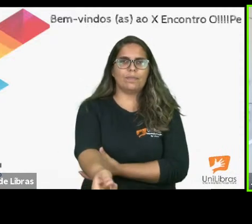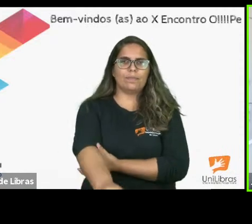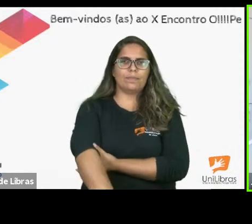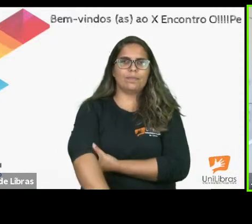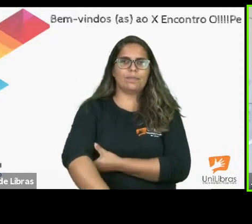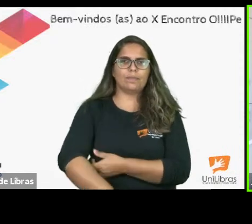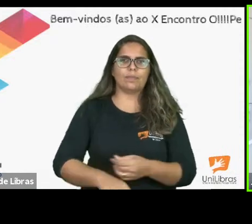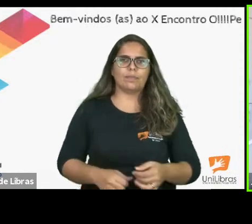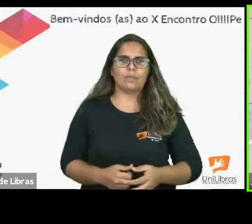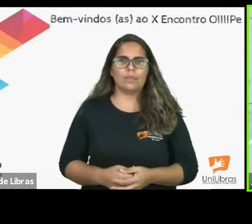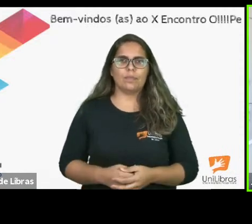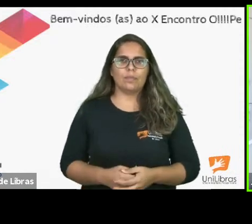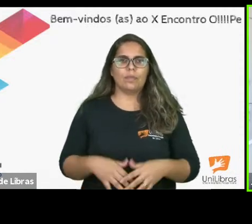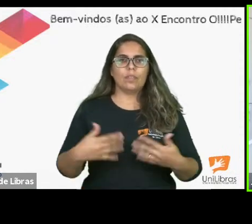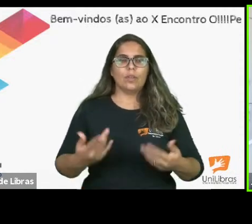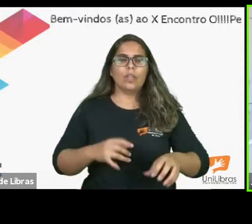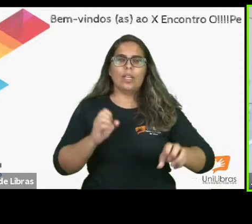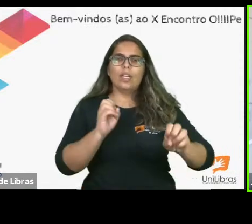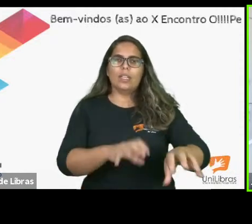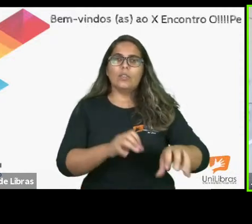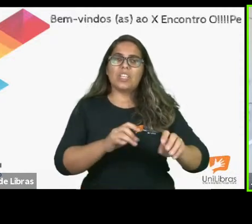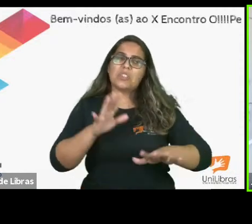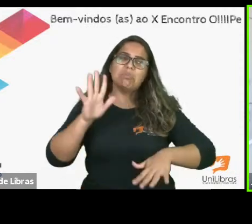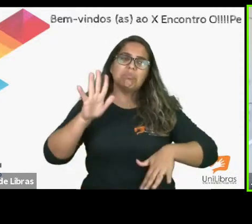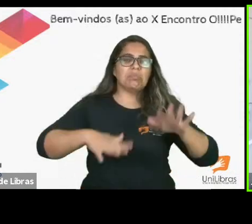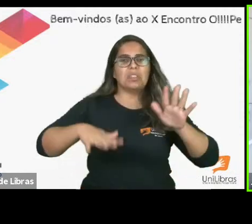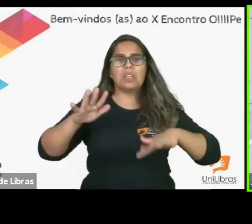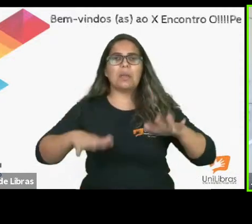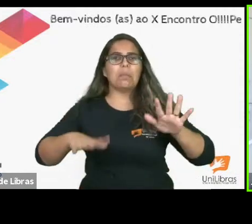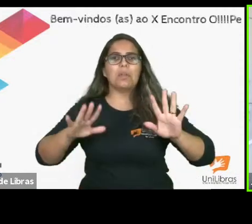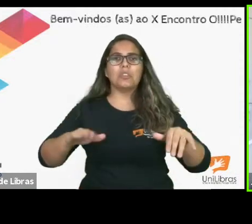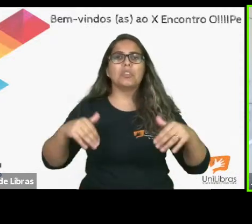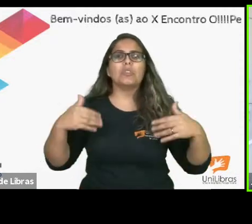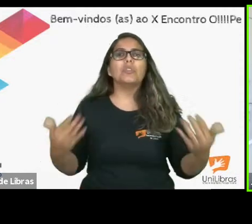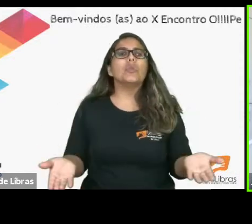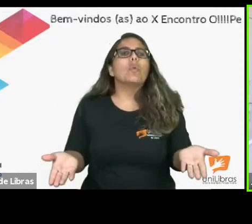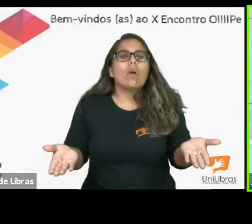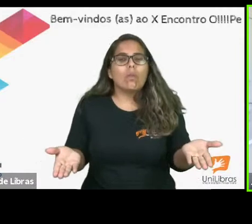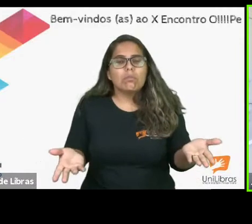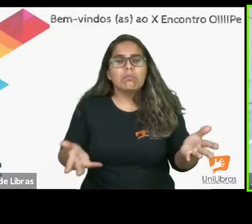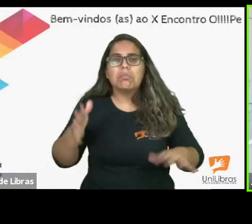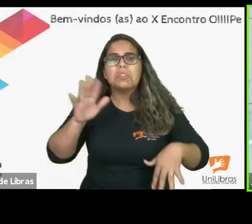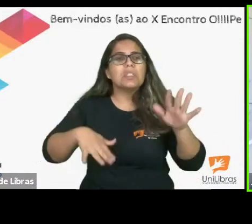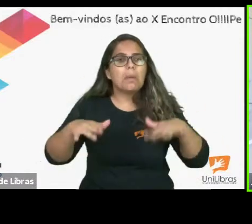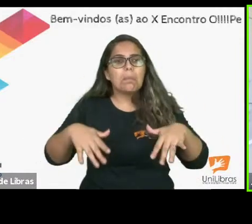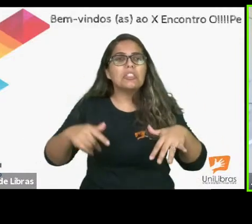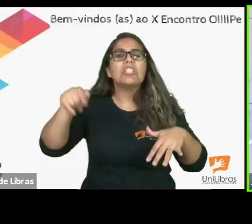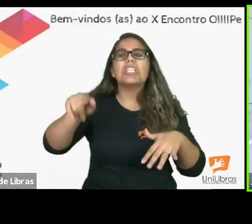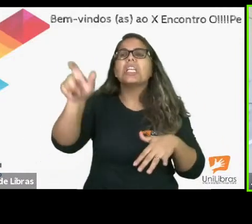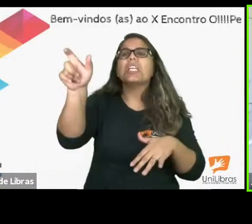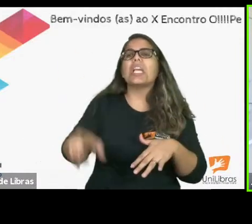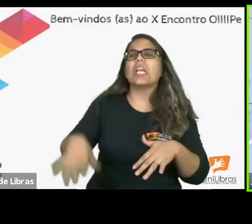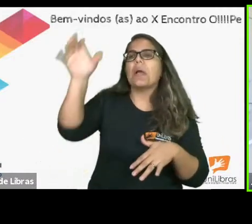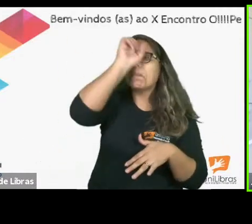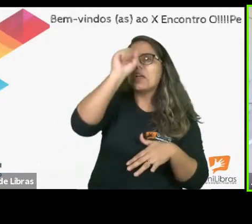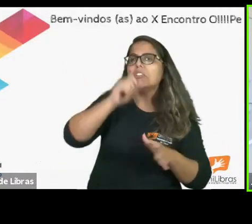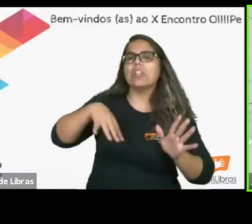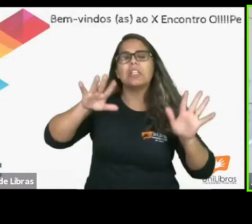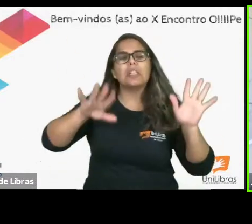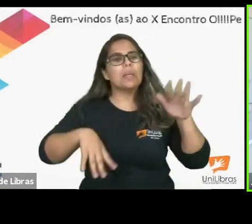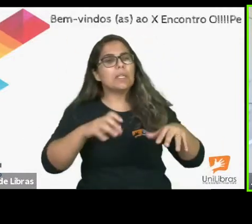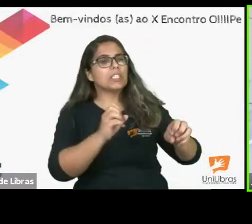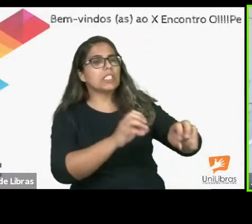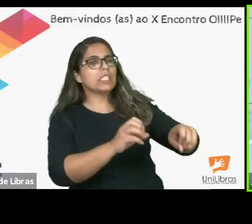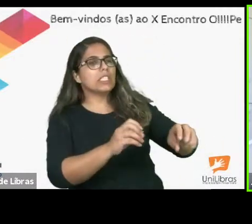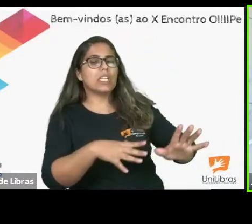Entonces, ¿la educación es buena o mala? Depende. Depende de qué sea lo que se eduque, depende de qué sea lo que se enseñe, depende de lo que se desee